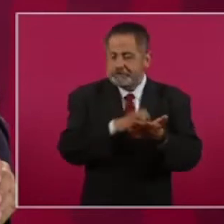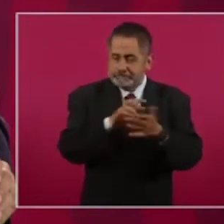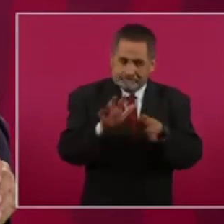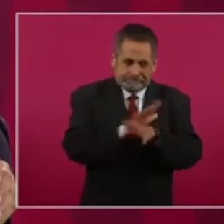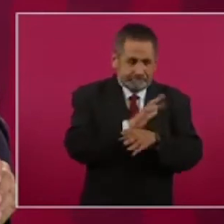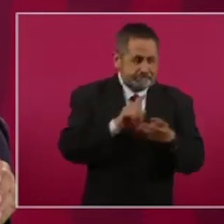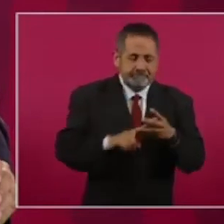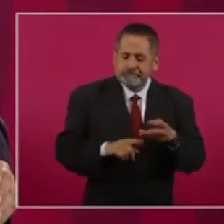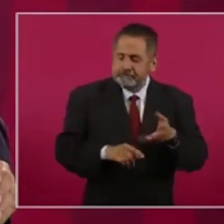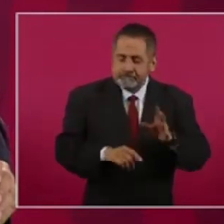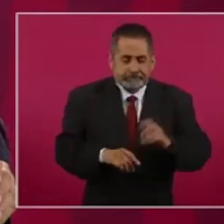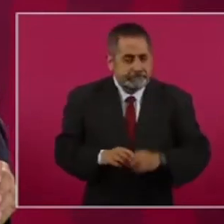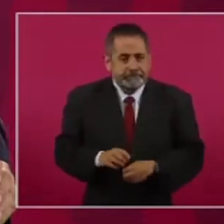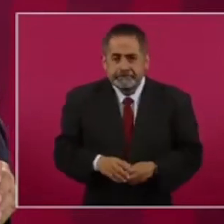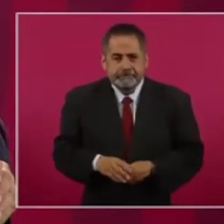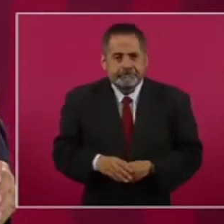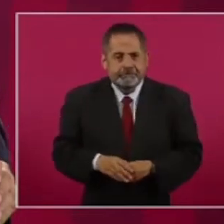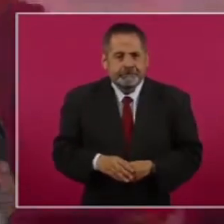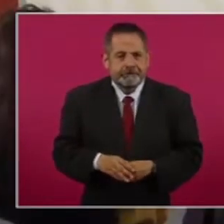Entonces,